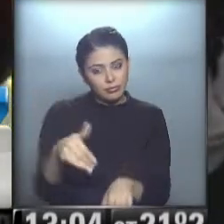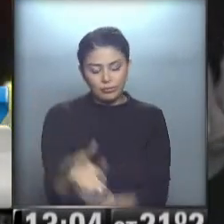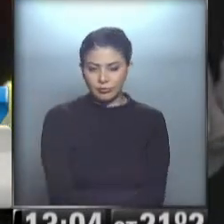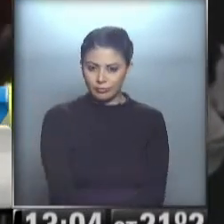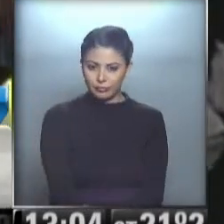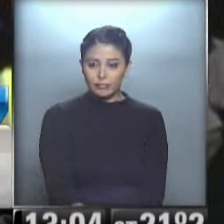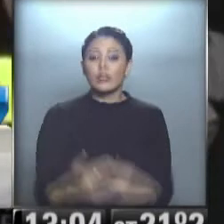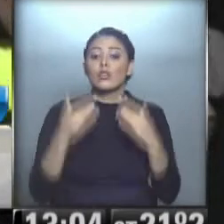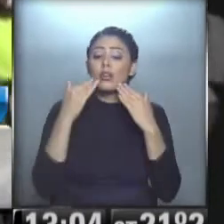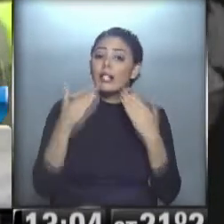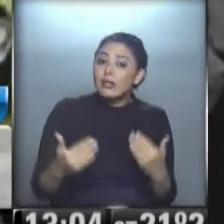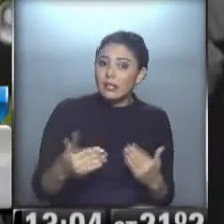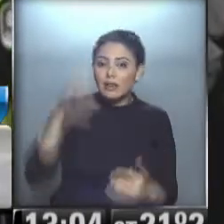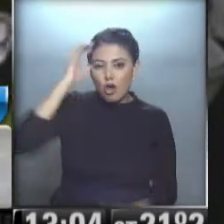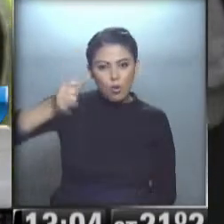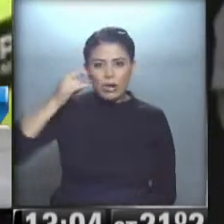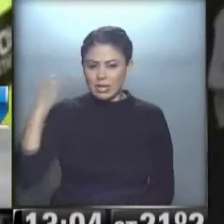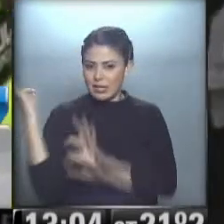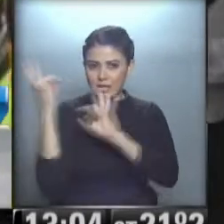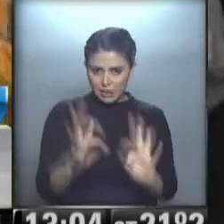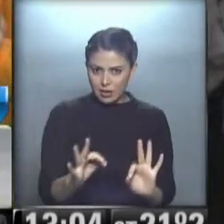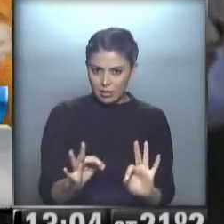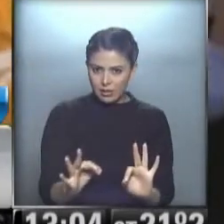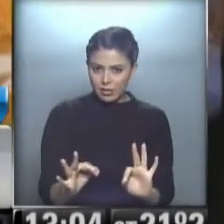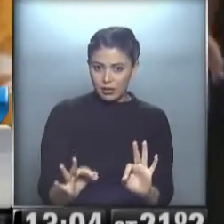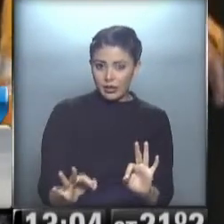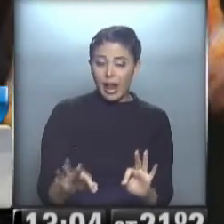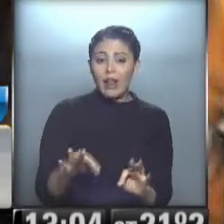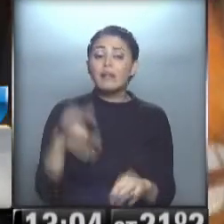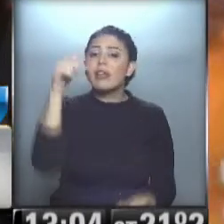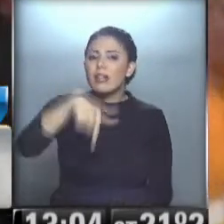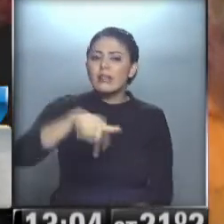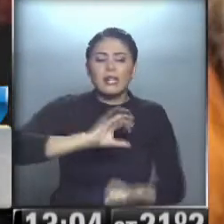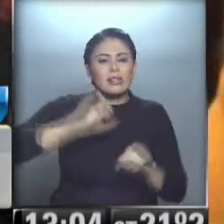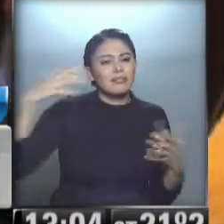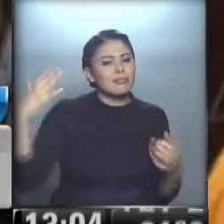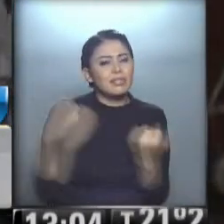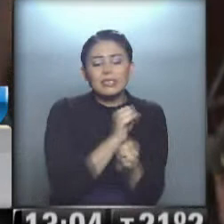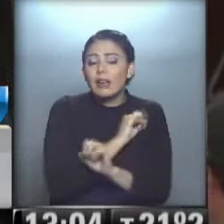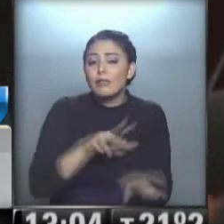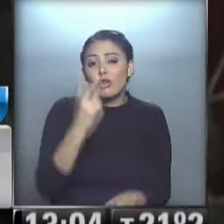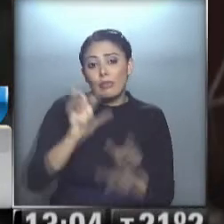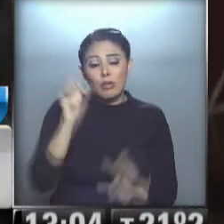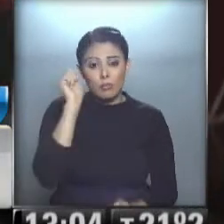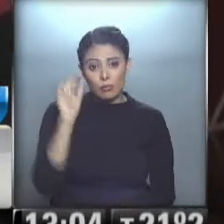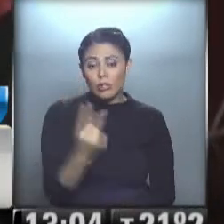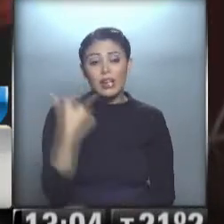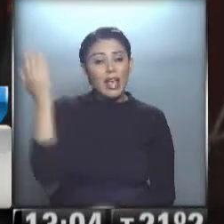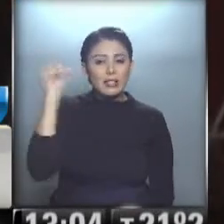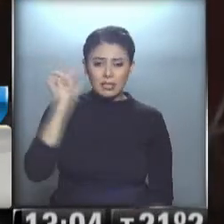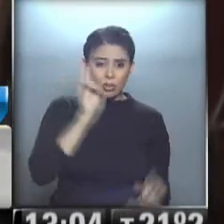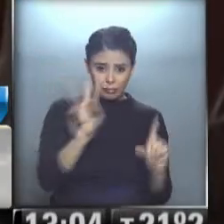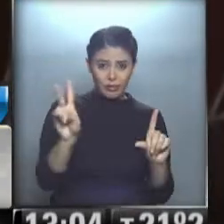Hugo. El juez ya llegó al lugar por este accidente fatal en el que murieron dos personas y las imágenes que